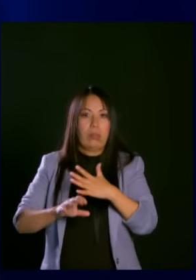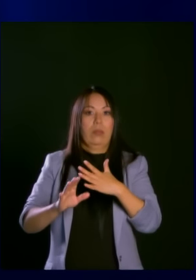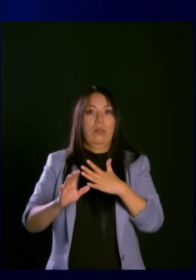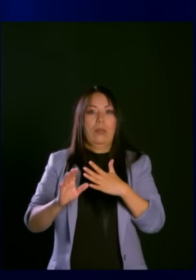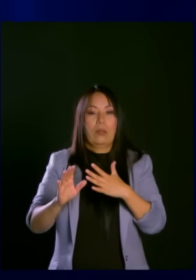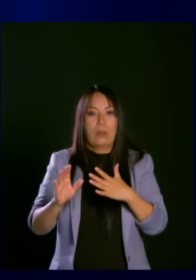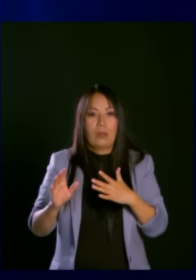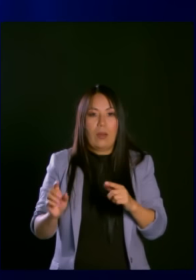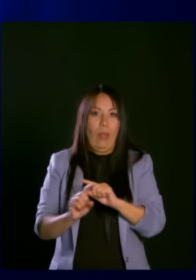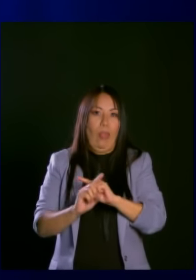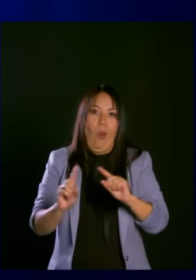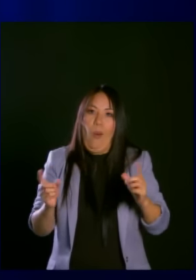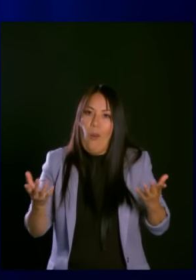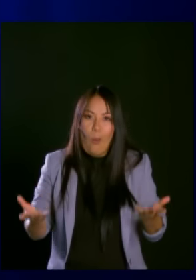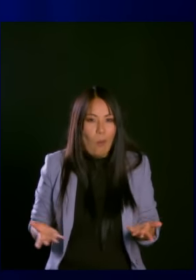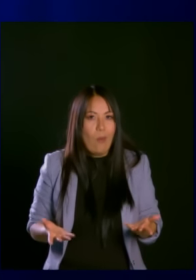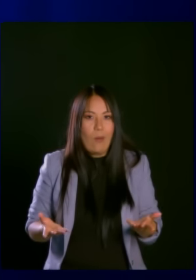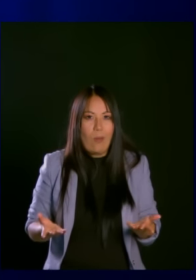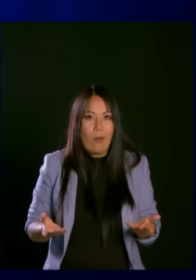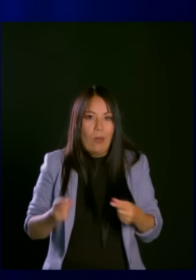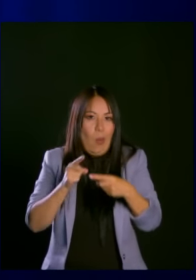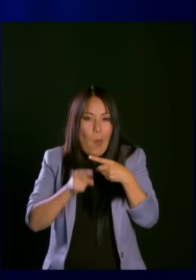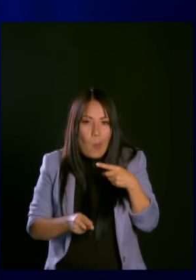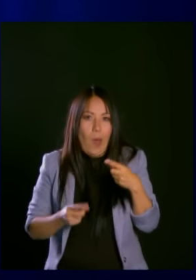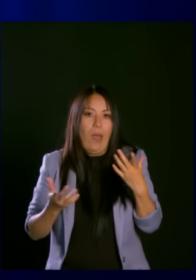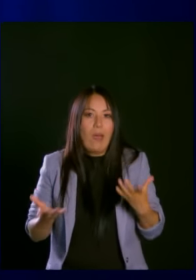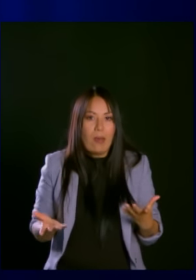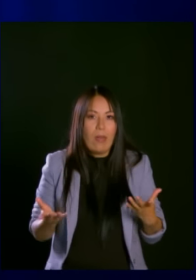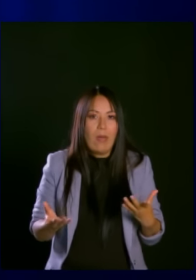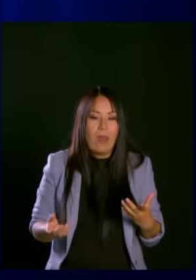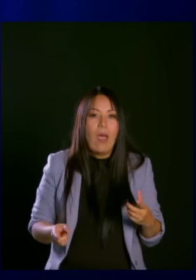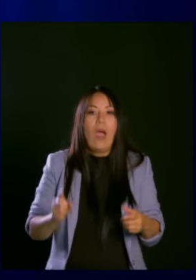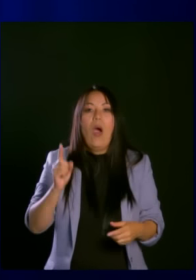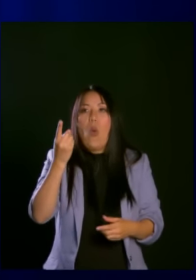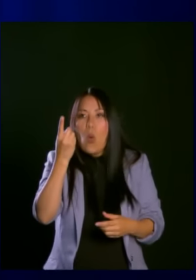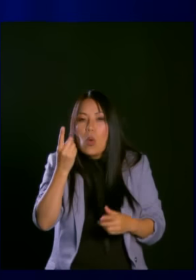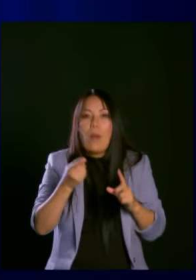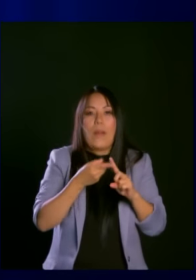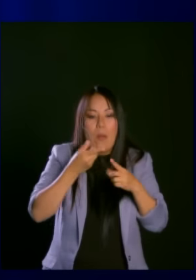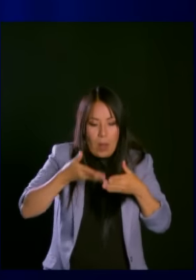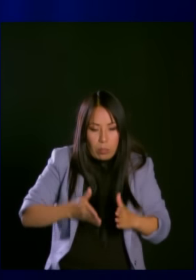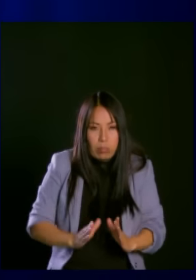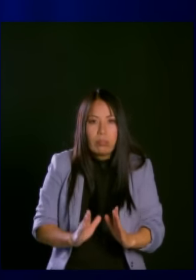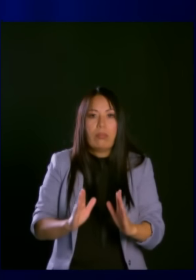de granja y 1 de patio, porque ¿cómo le vas a hacer? ¿Va?